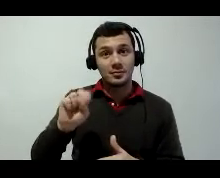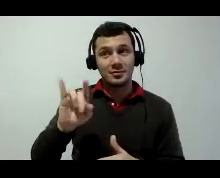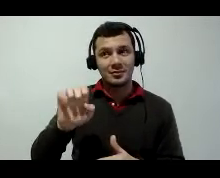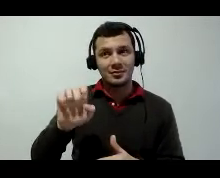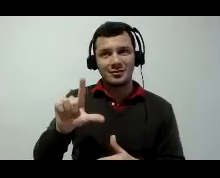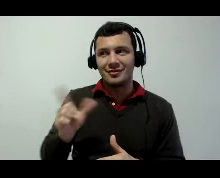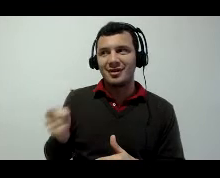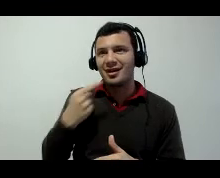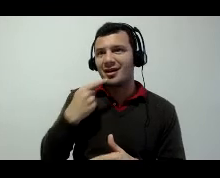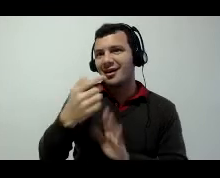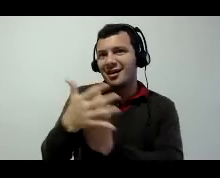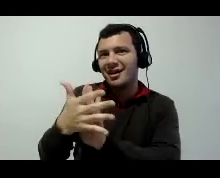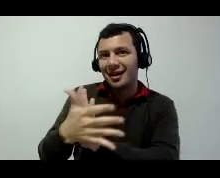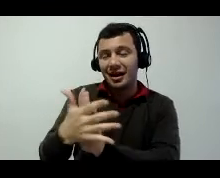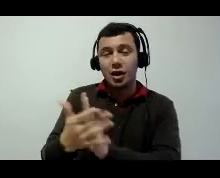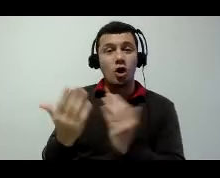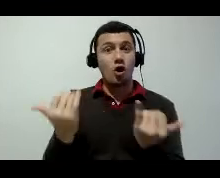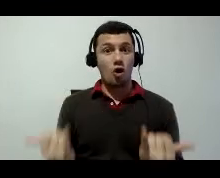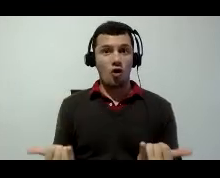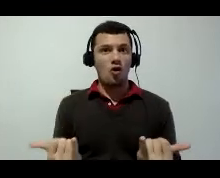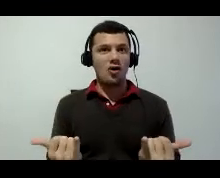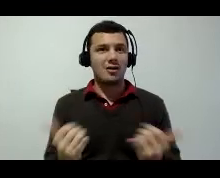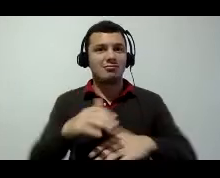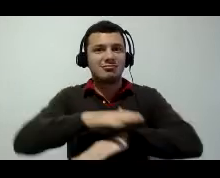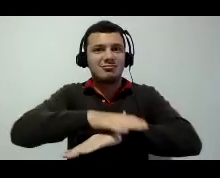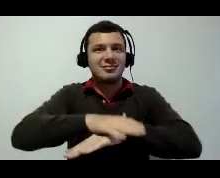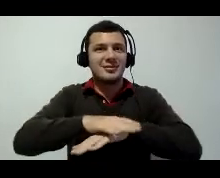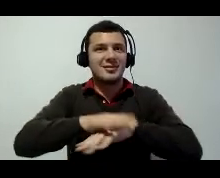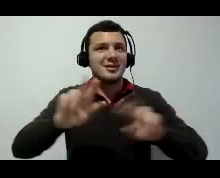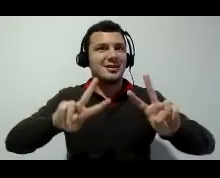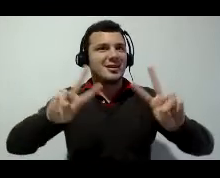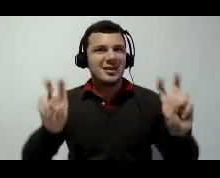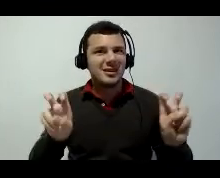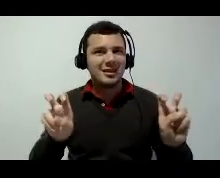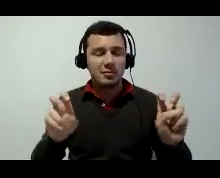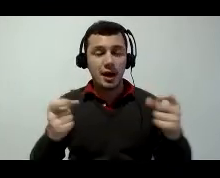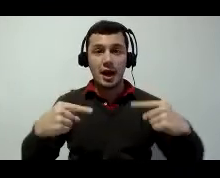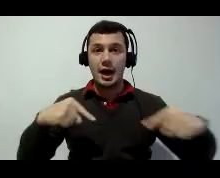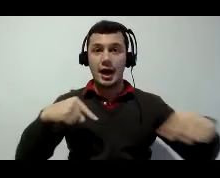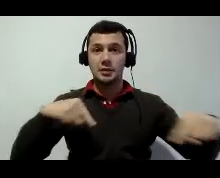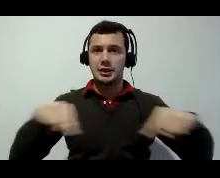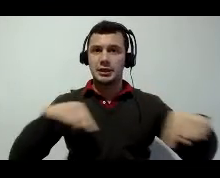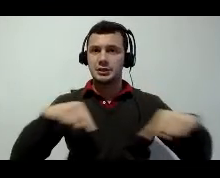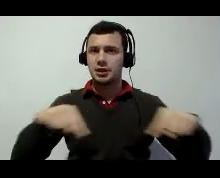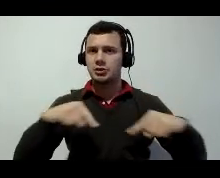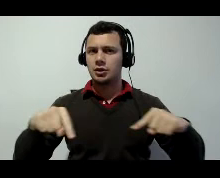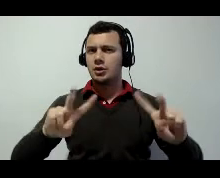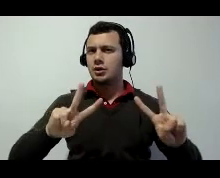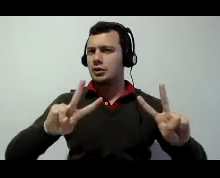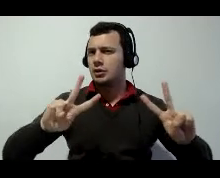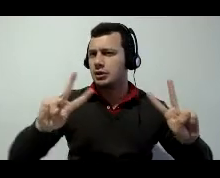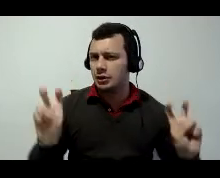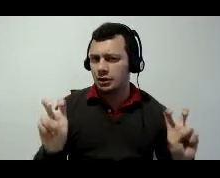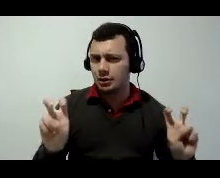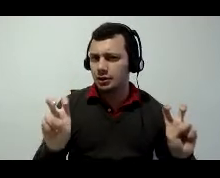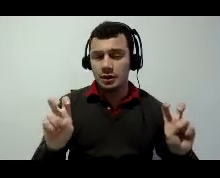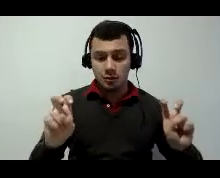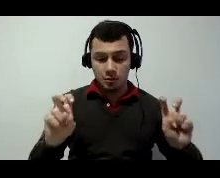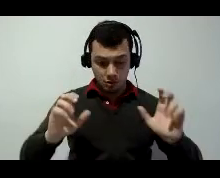hablando sobre los aspectos administrativos de los elementos de protección personal en el sector